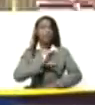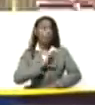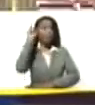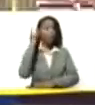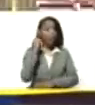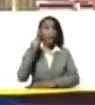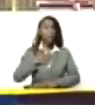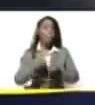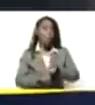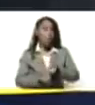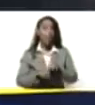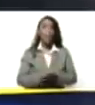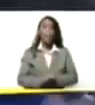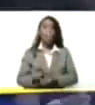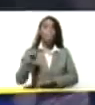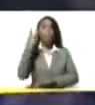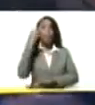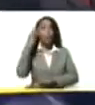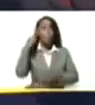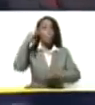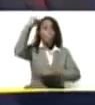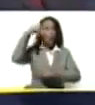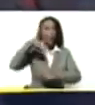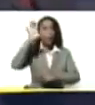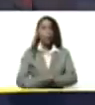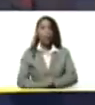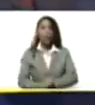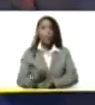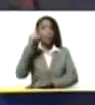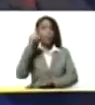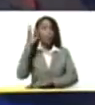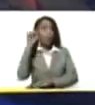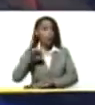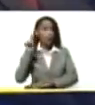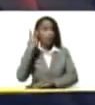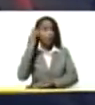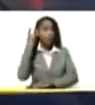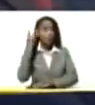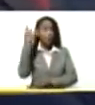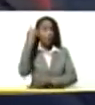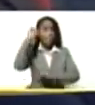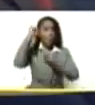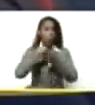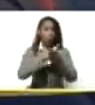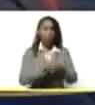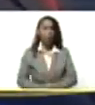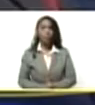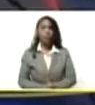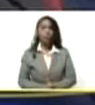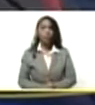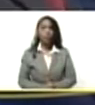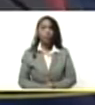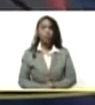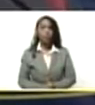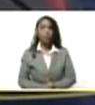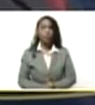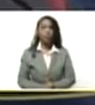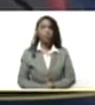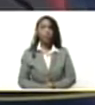superar el 84 por ciento de la educación pública gratuita y calidad en el marco de la educación